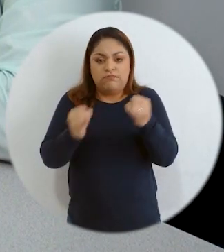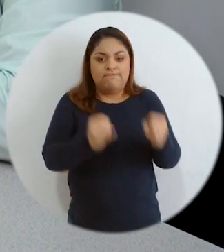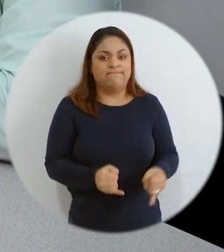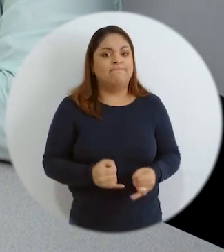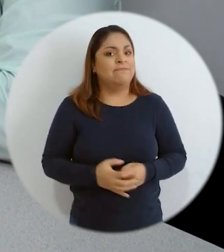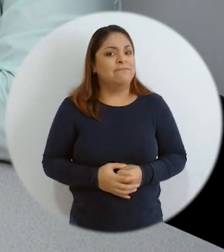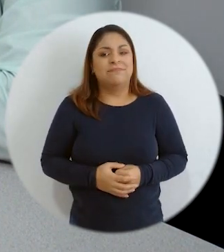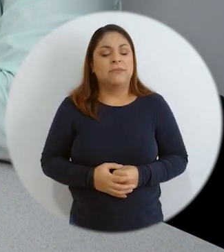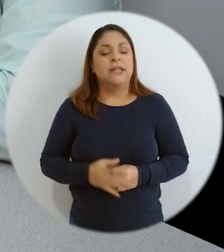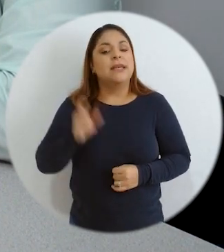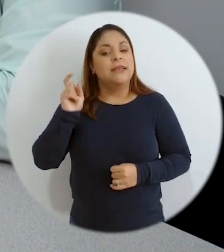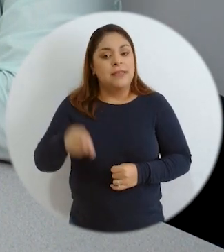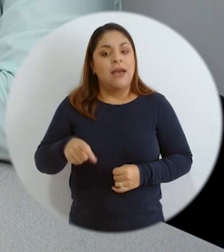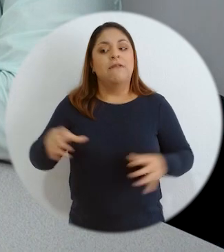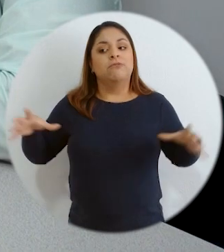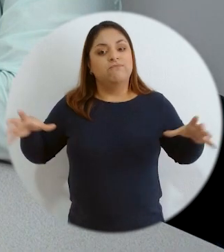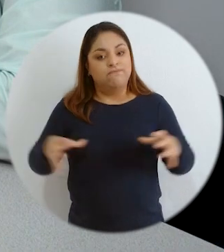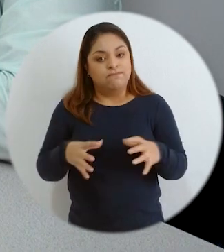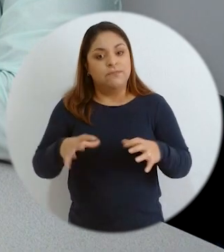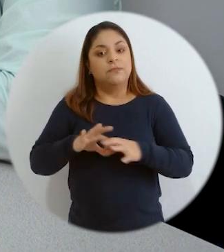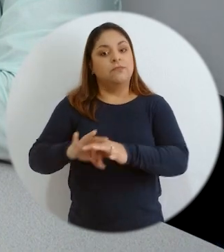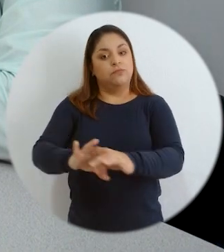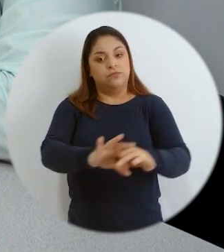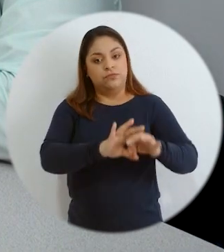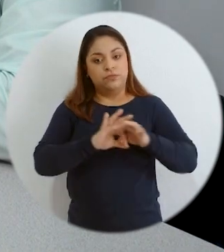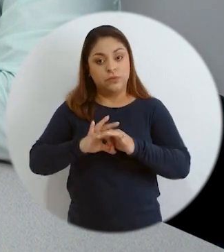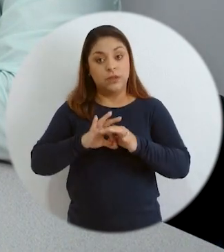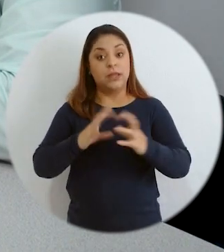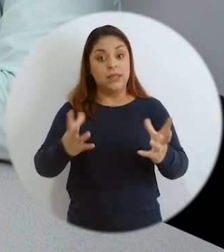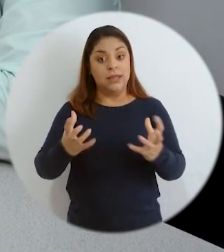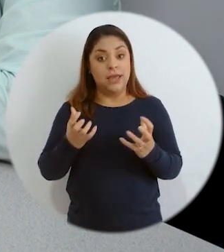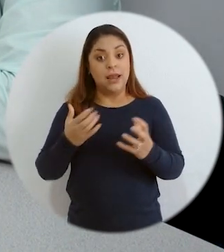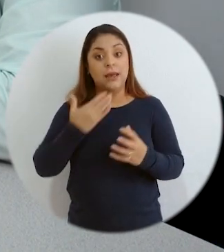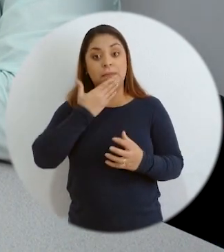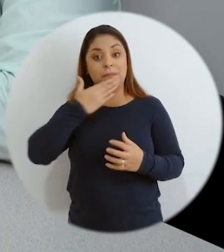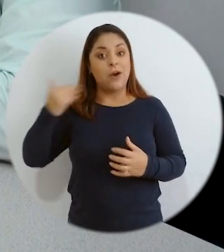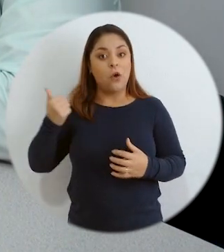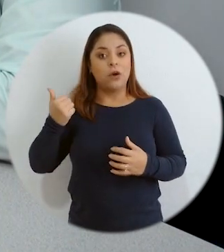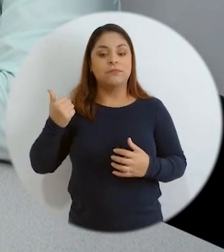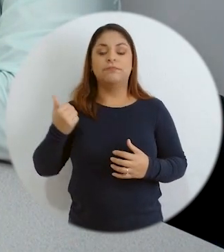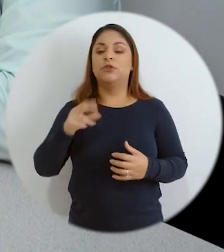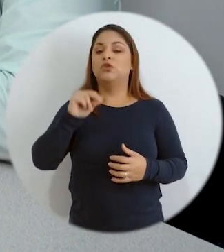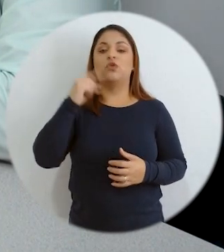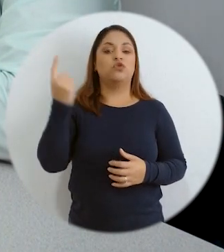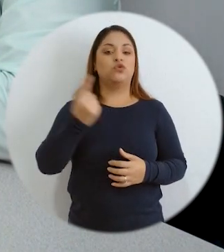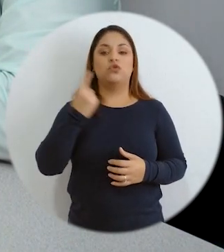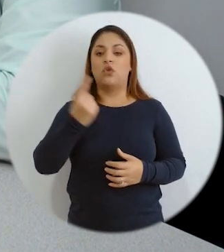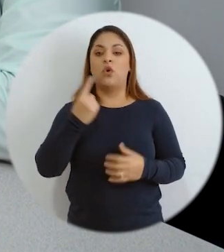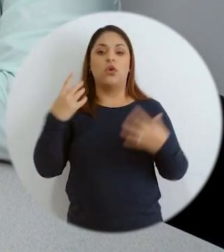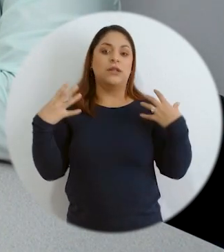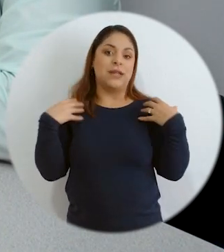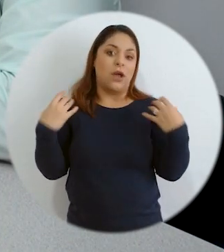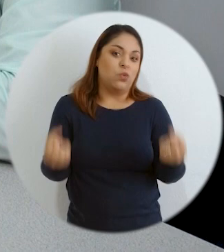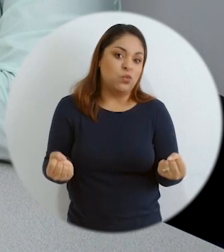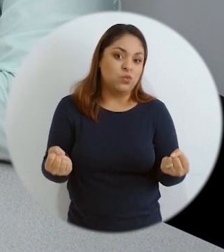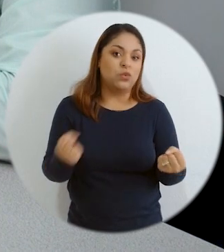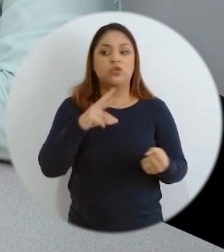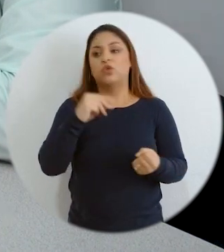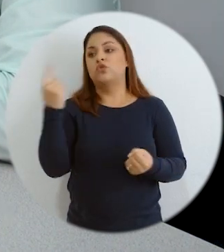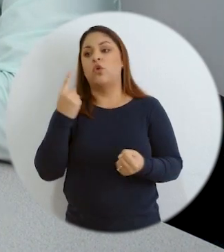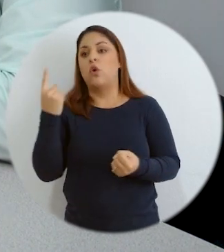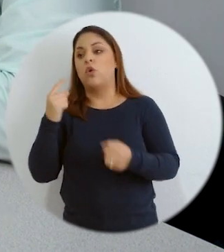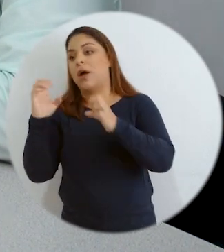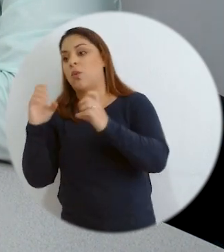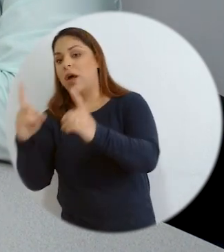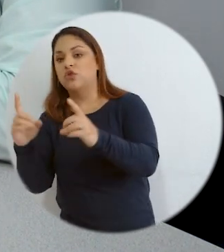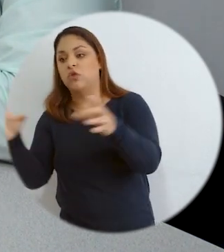trabajo interinstitucional, la articulación interinstitucional, pero si yo quiero que obtener el mejor resultado de una persona, no basta solamente con salud, no